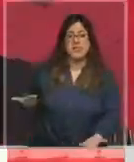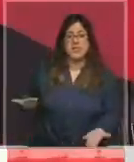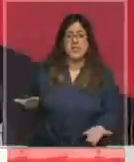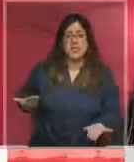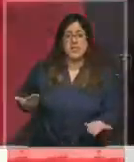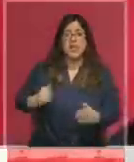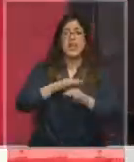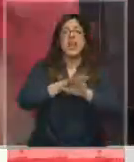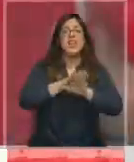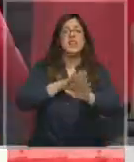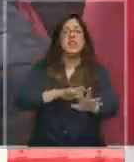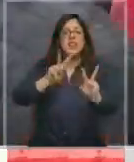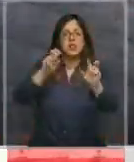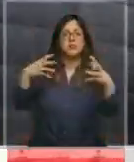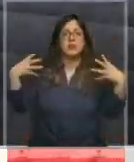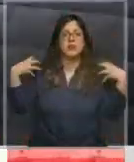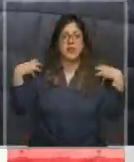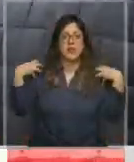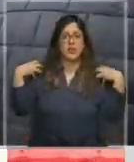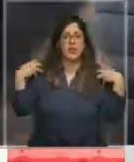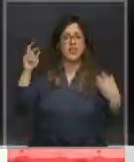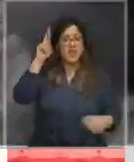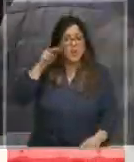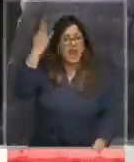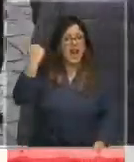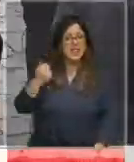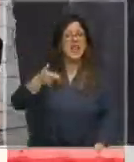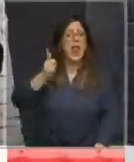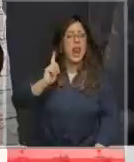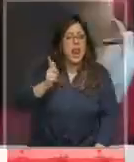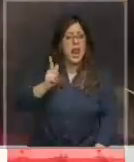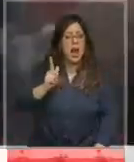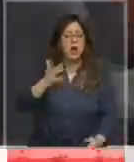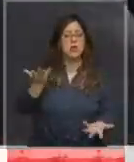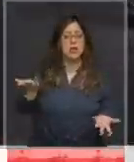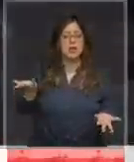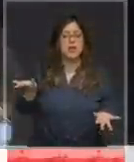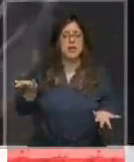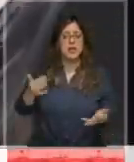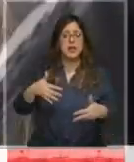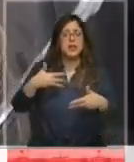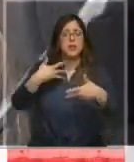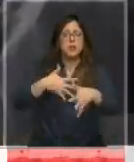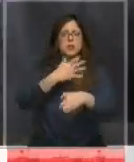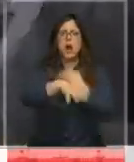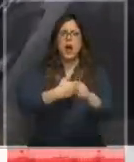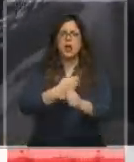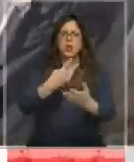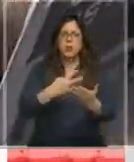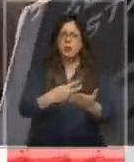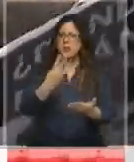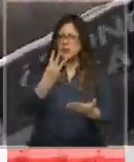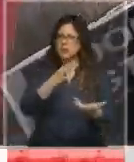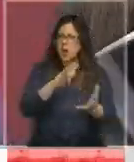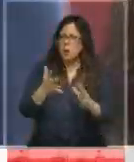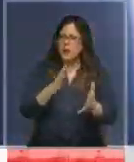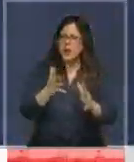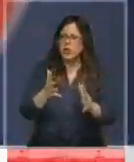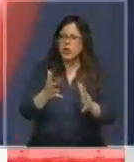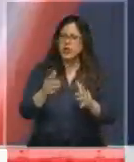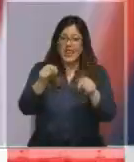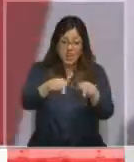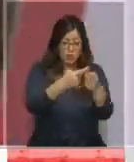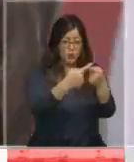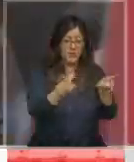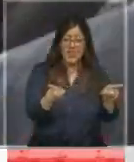cargo. Como, ¿te acuerdas cuando Lagos caminó por el aniversario 2003, por haber sido? Esto es como lo contrario,